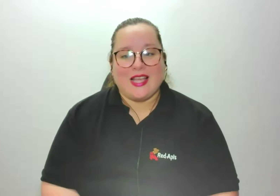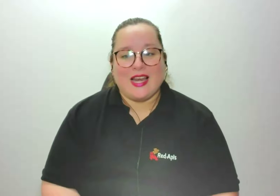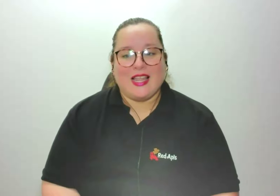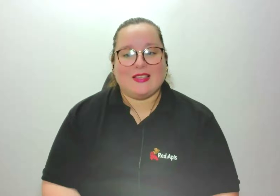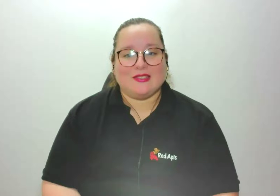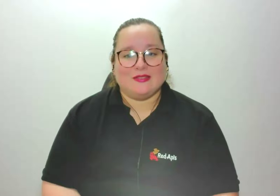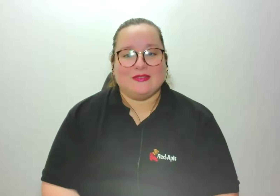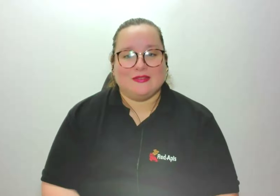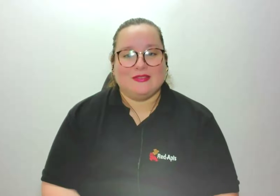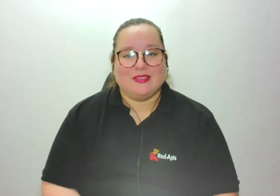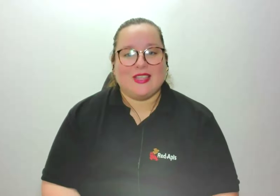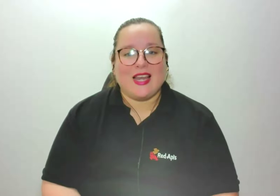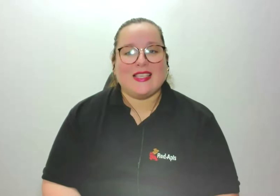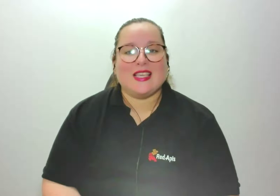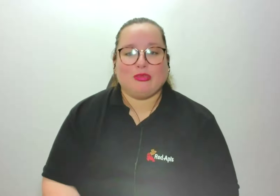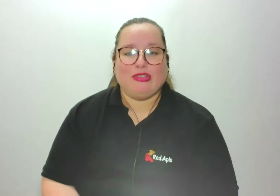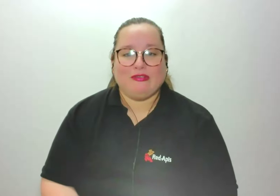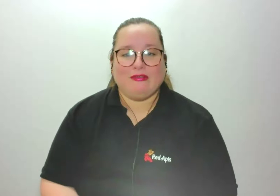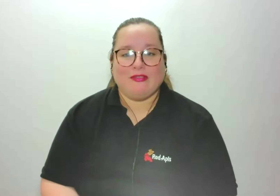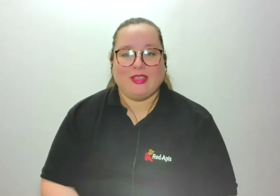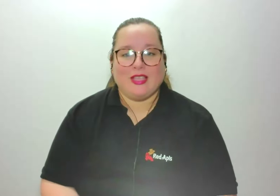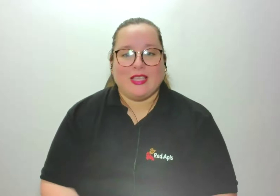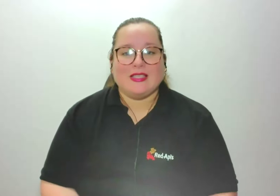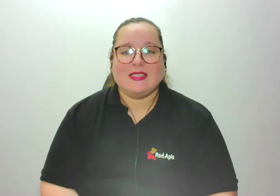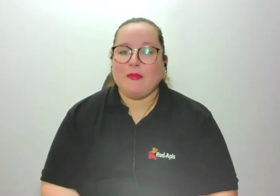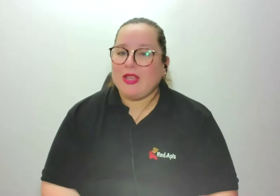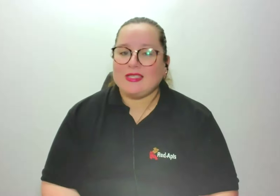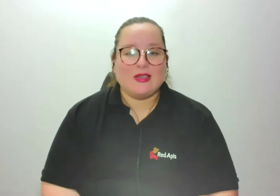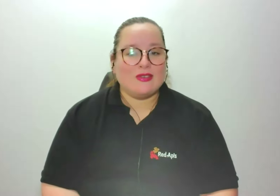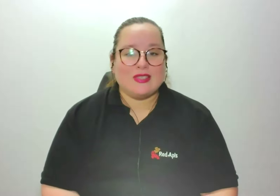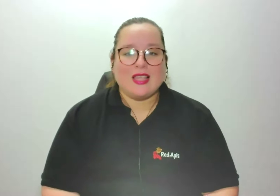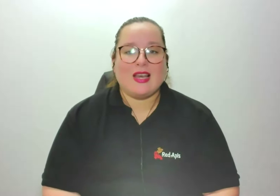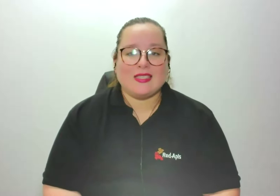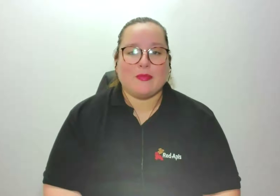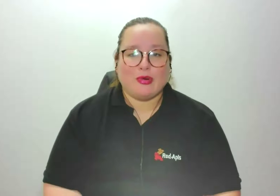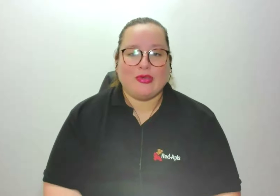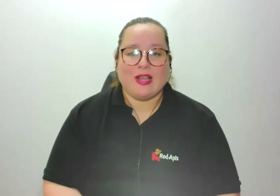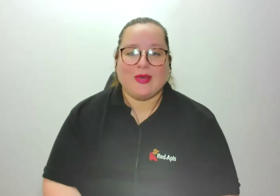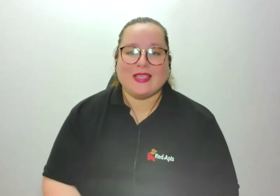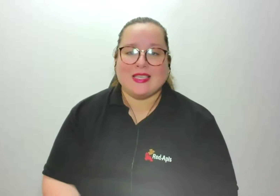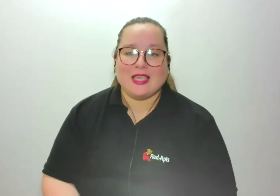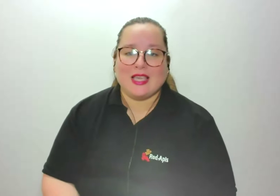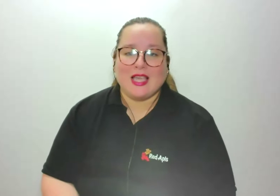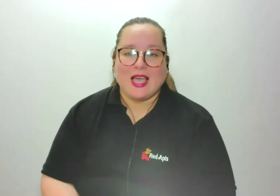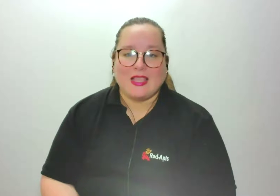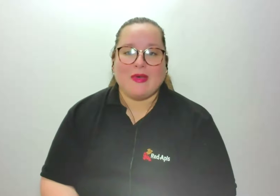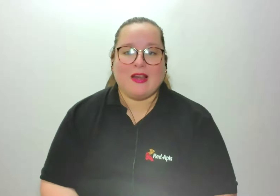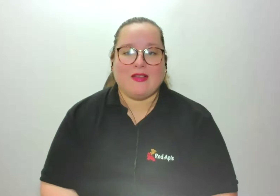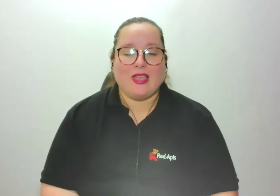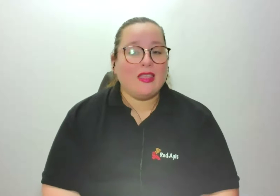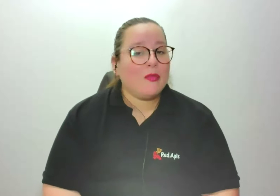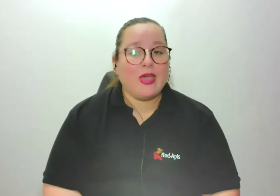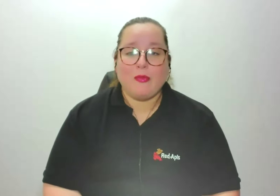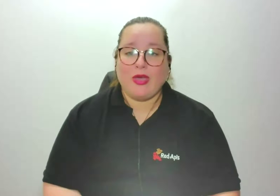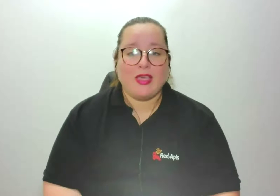Falta entregarle eso, darle ese apoyo. Siempre sí o sí darle ese apoyo en lengua de señas, animarlo